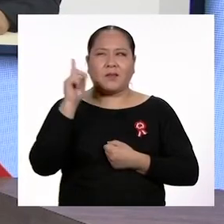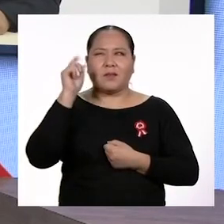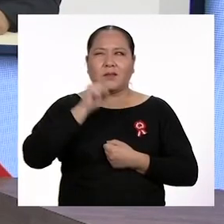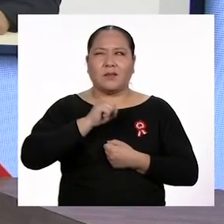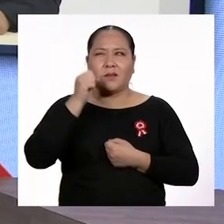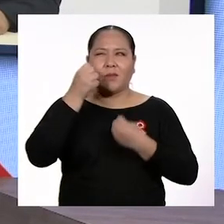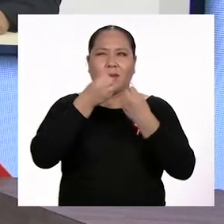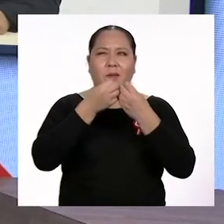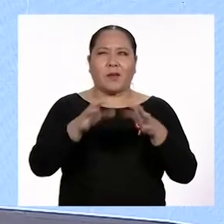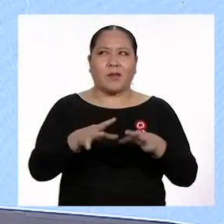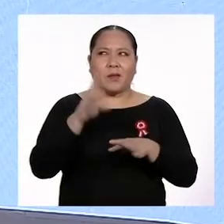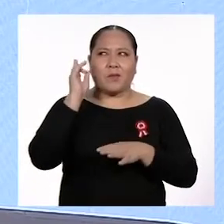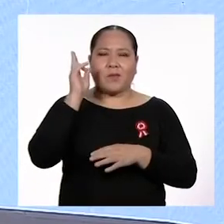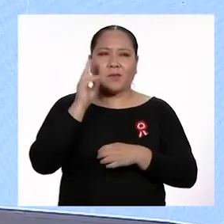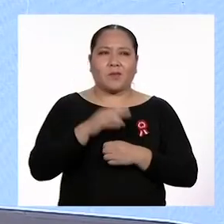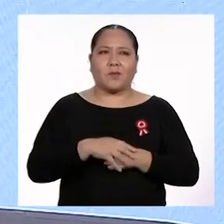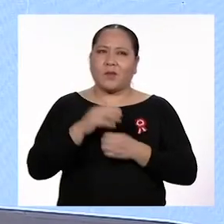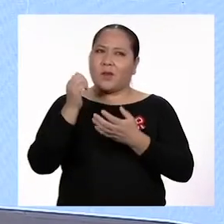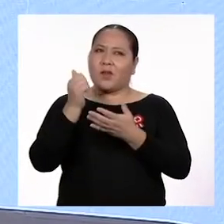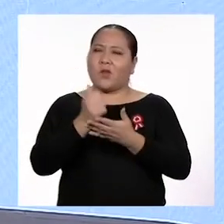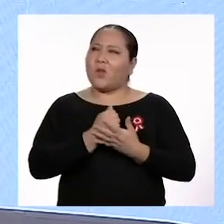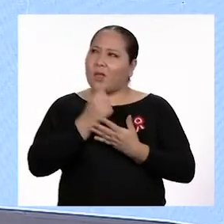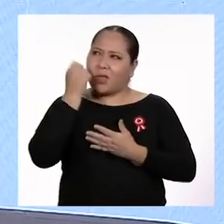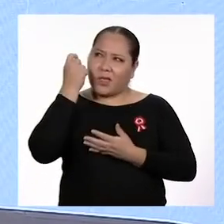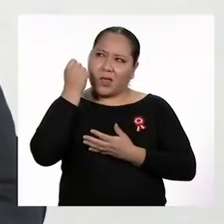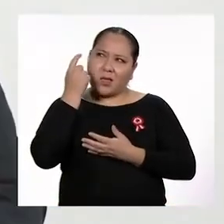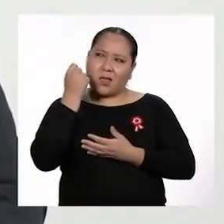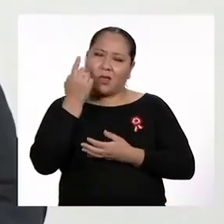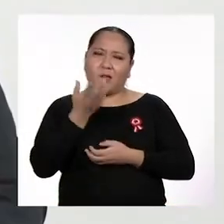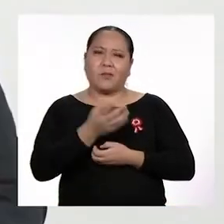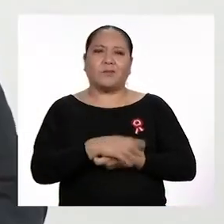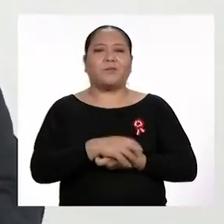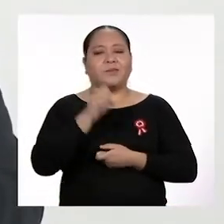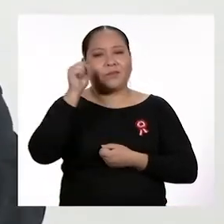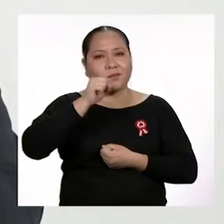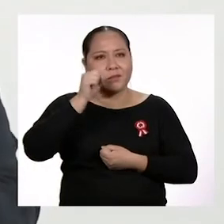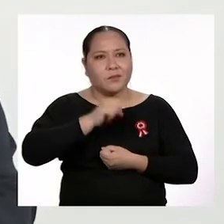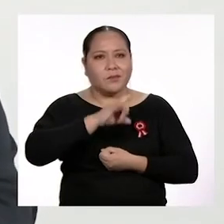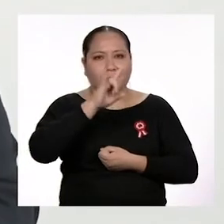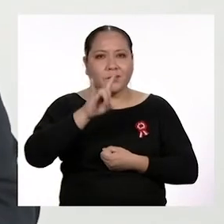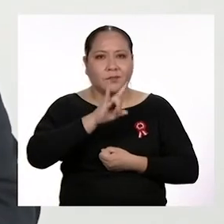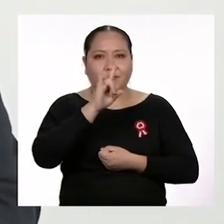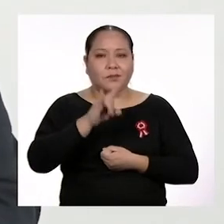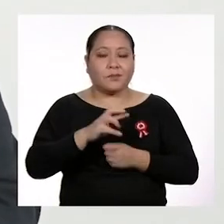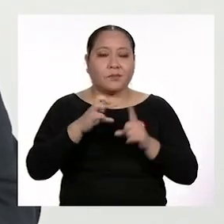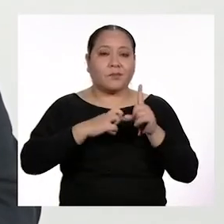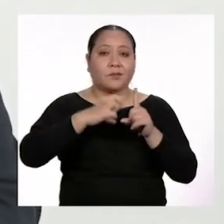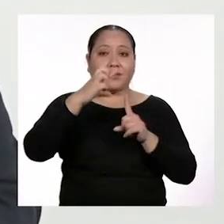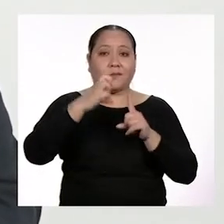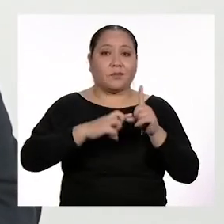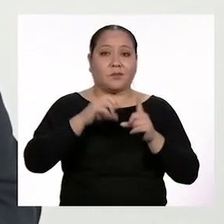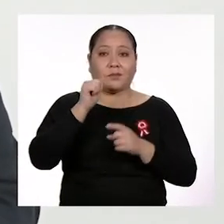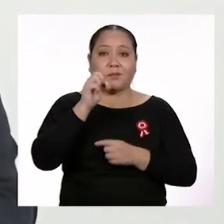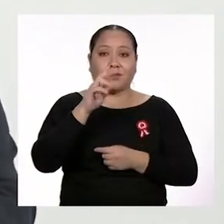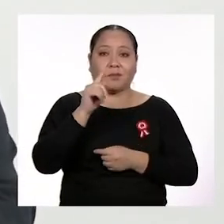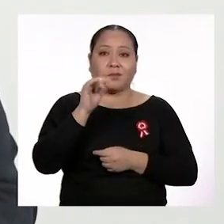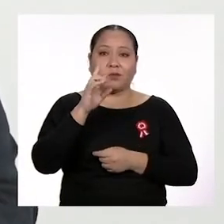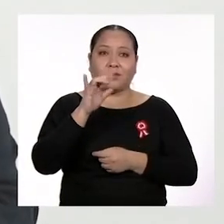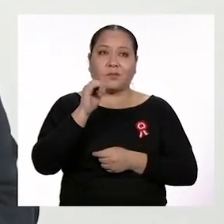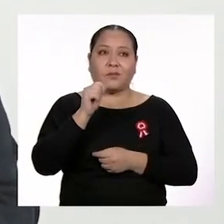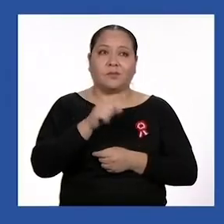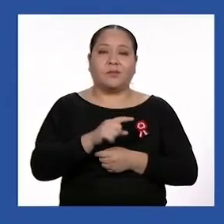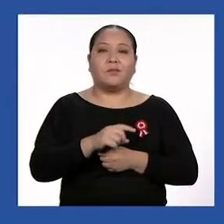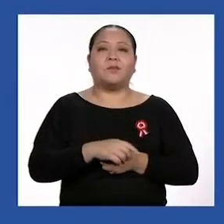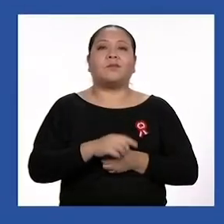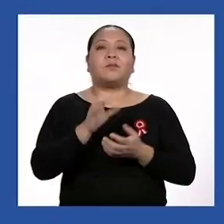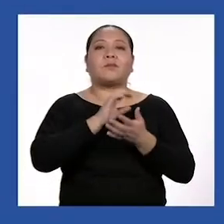perdí, profesora Janet. ¿Me ayuda a entenderlo mejor? Claro, usemos la presión arterial de tu tía durante los